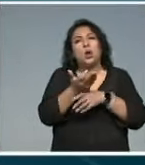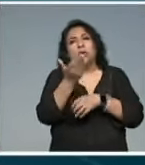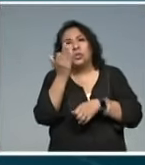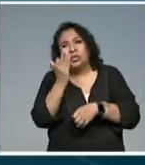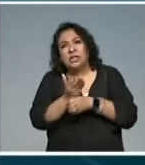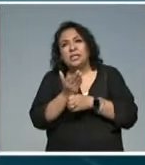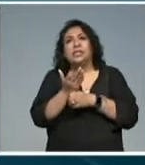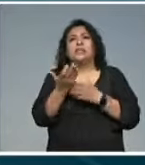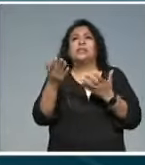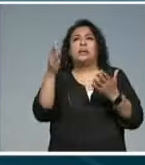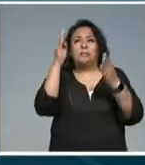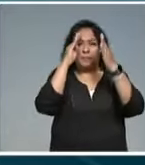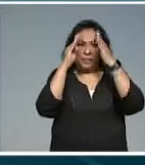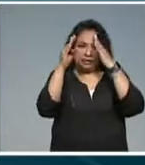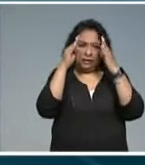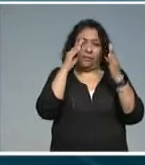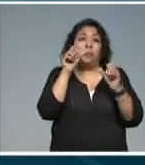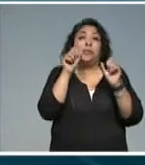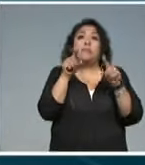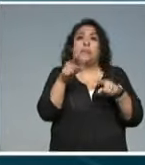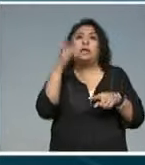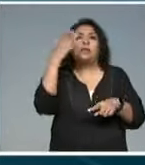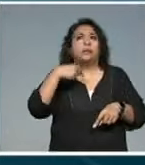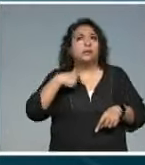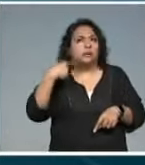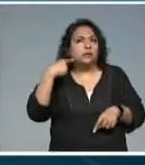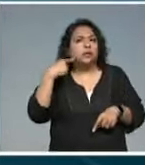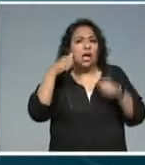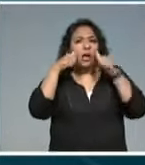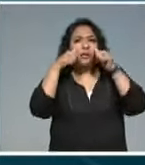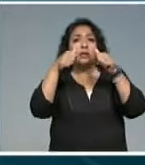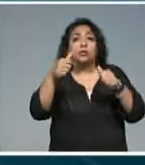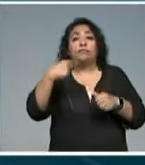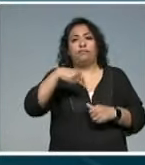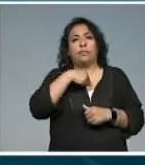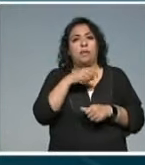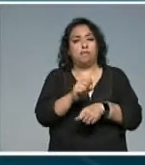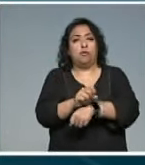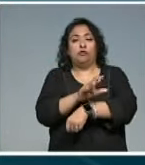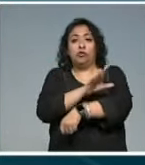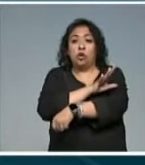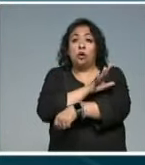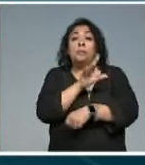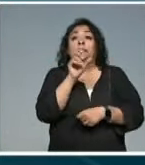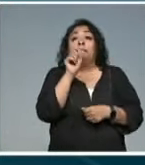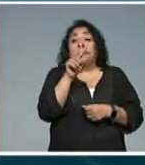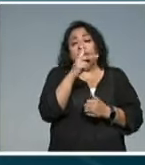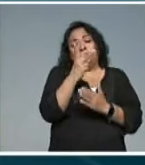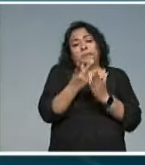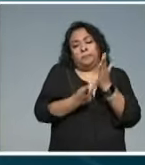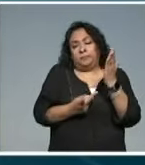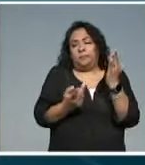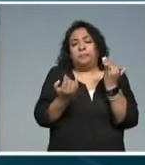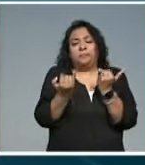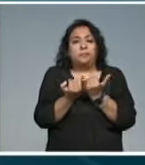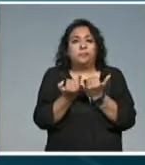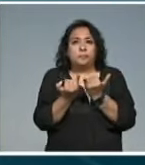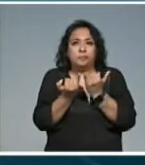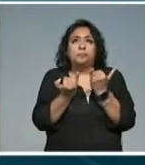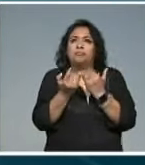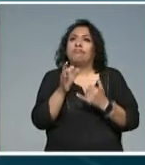siempre de reflexión y sobre todo de saber escuchar. Estamos muy emocionados y además es un programa